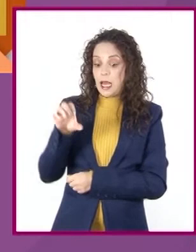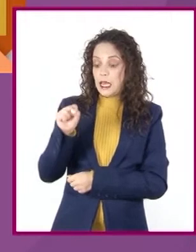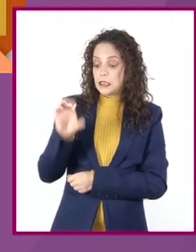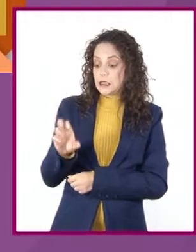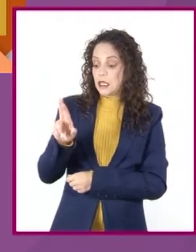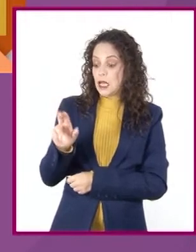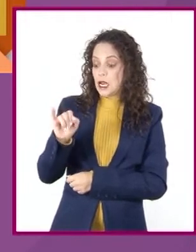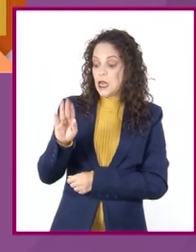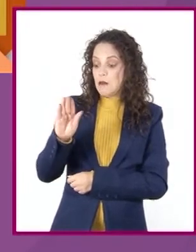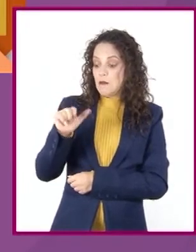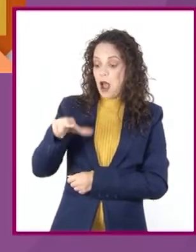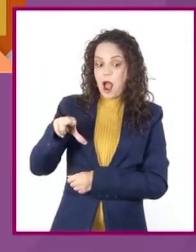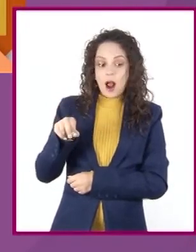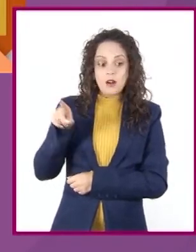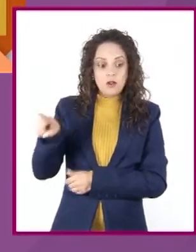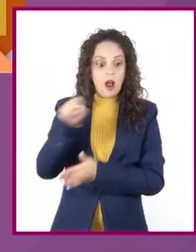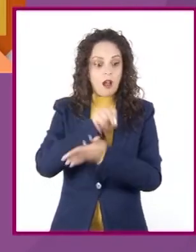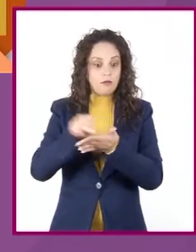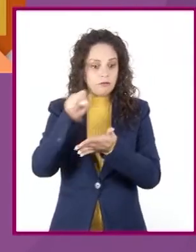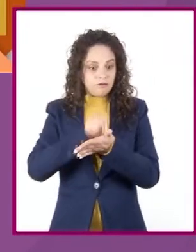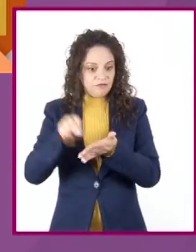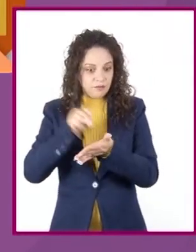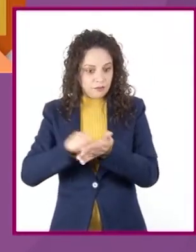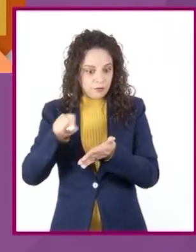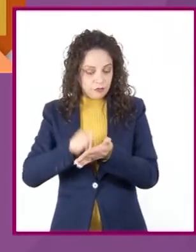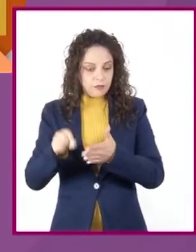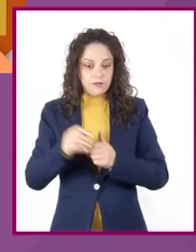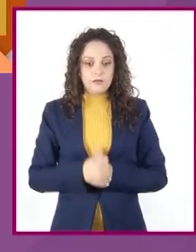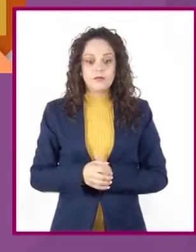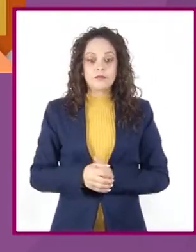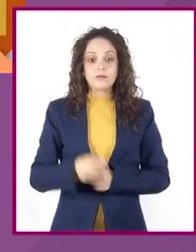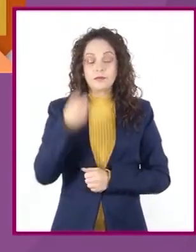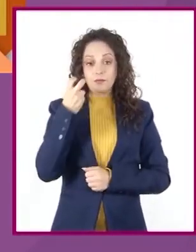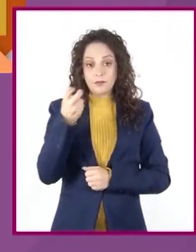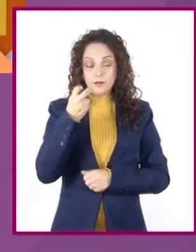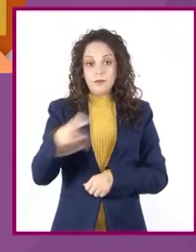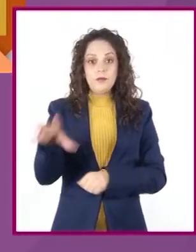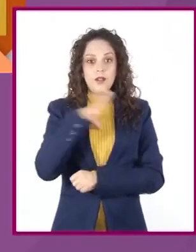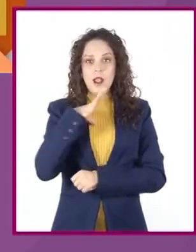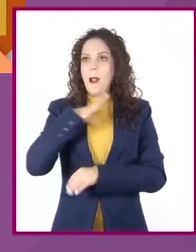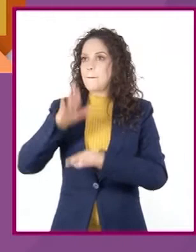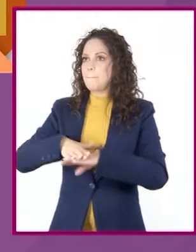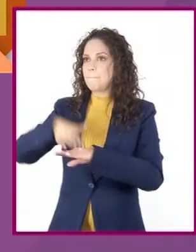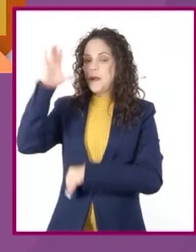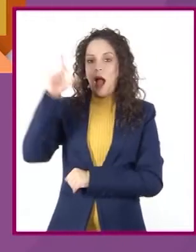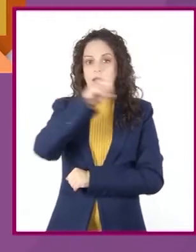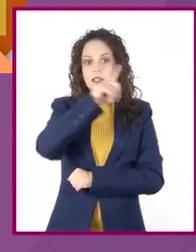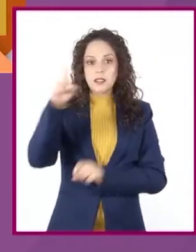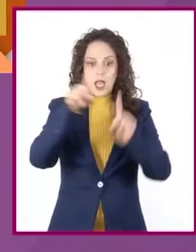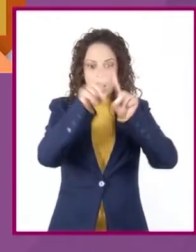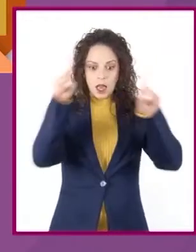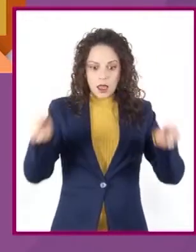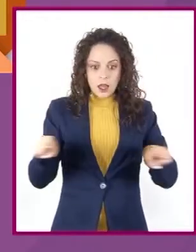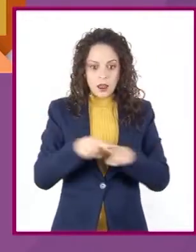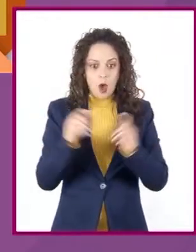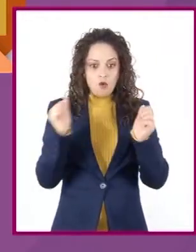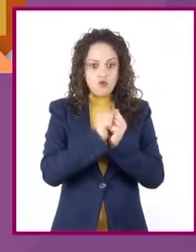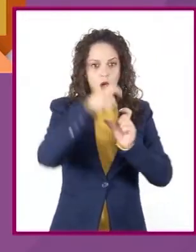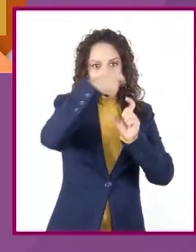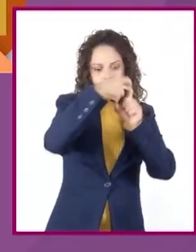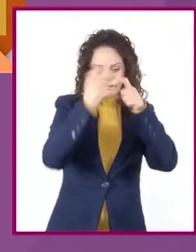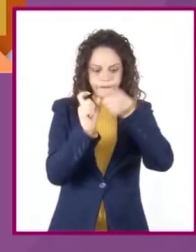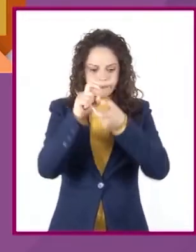huesequichi. Los signos que utilizaban sobrepasan los 100 y cada glifo representa un concepto